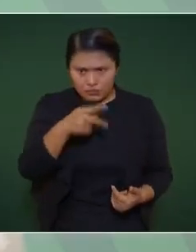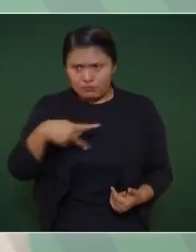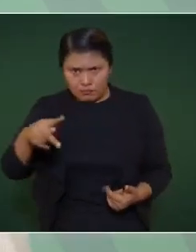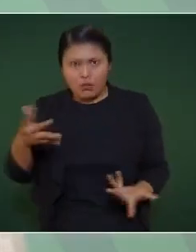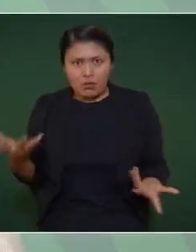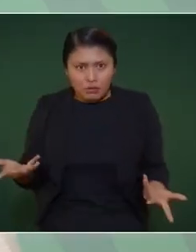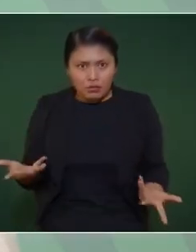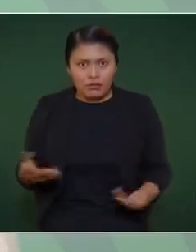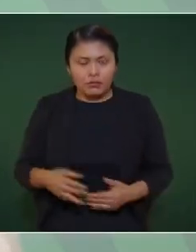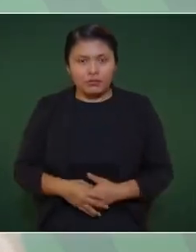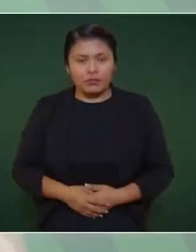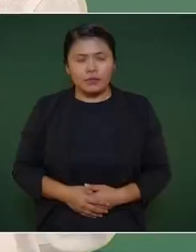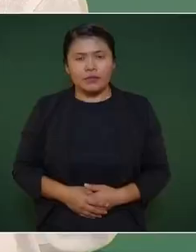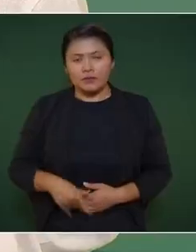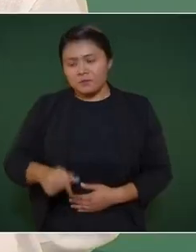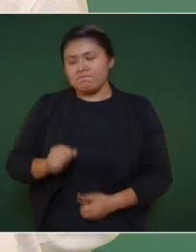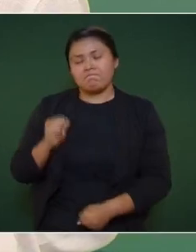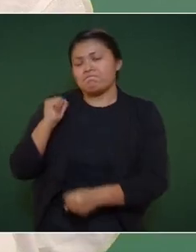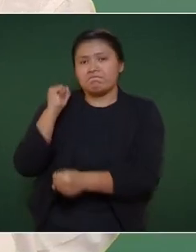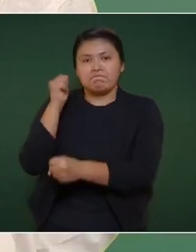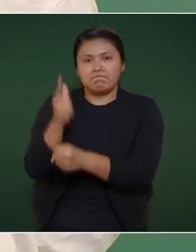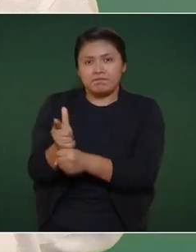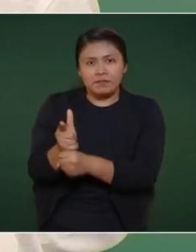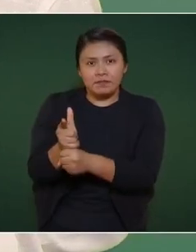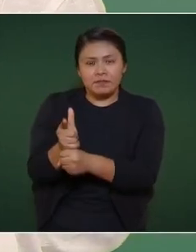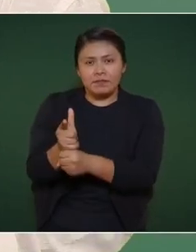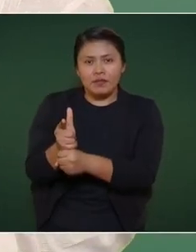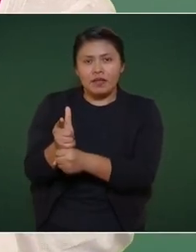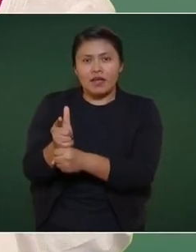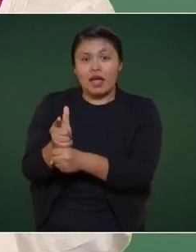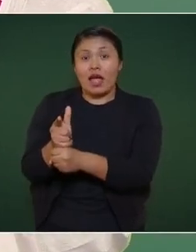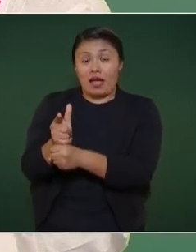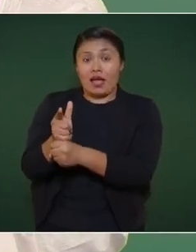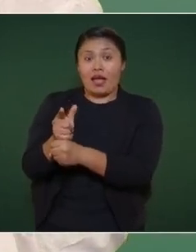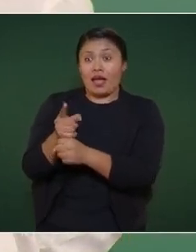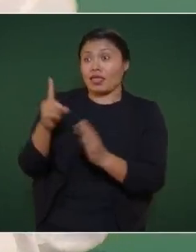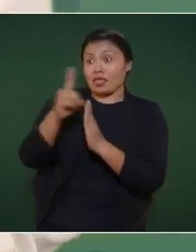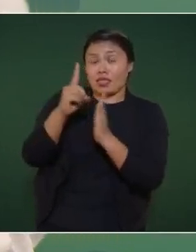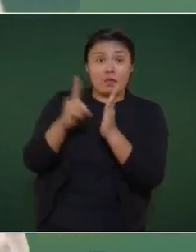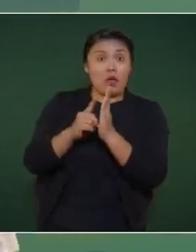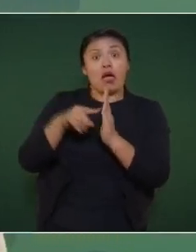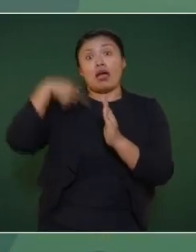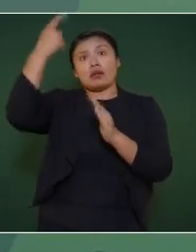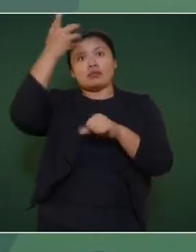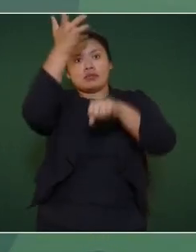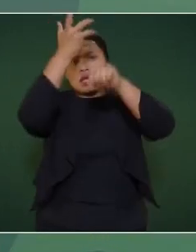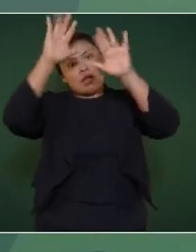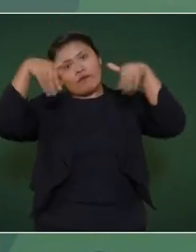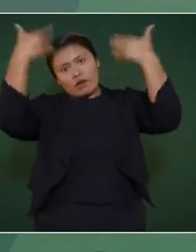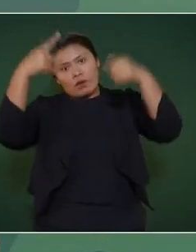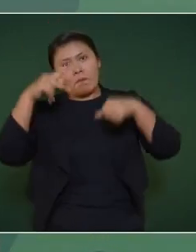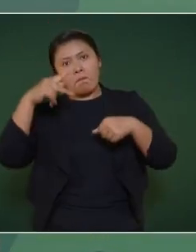y van a encontrar que hay departamentos en el extranjero